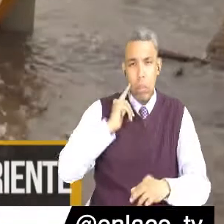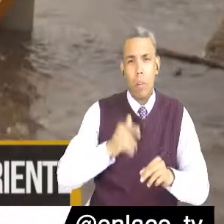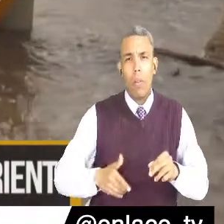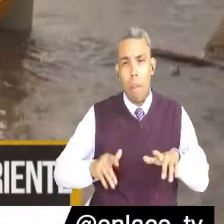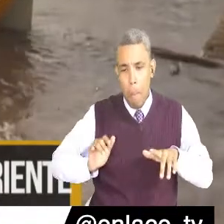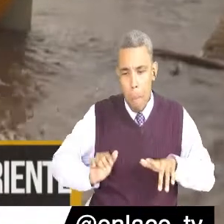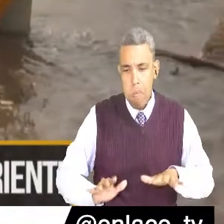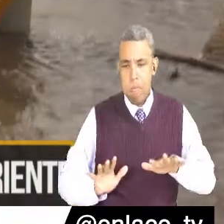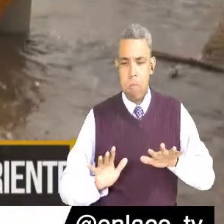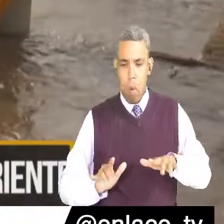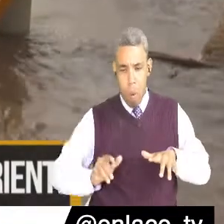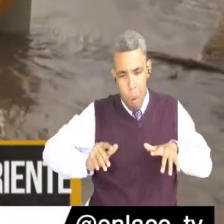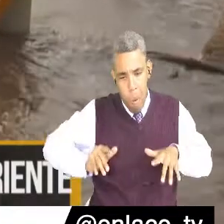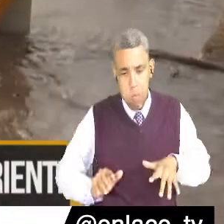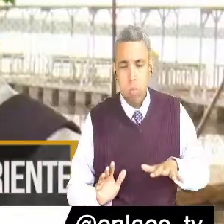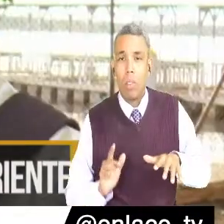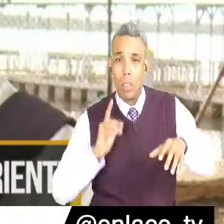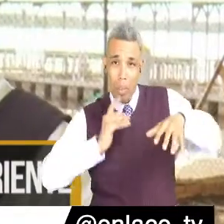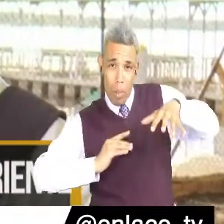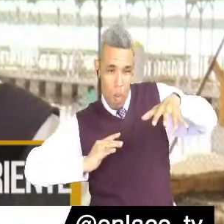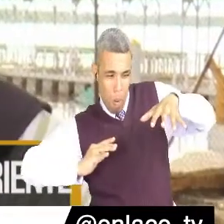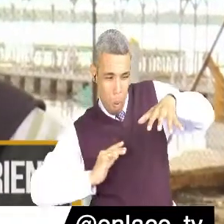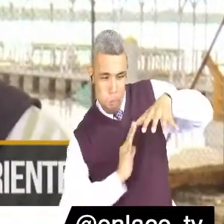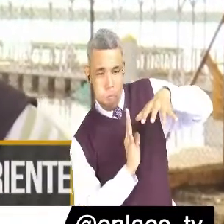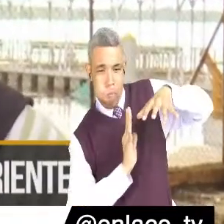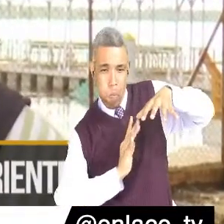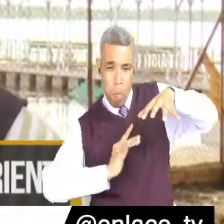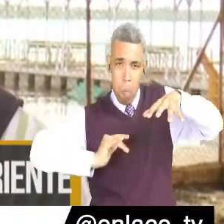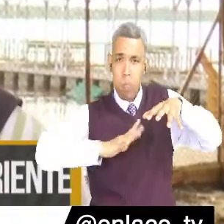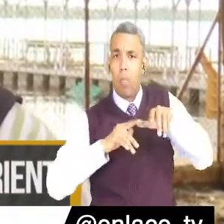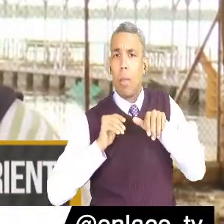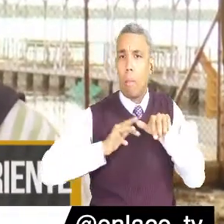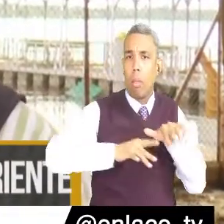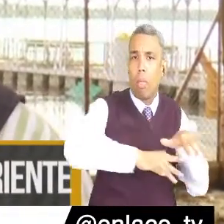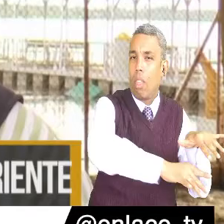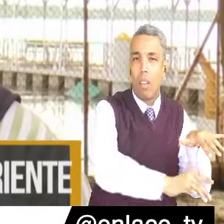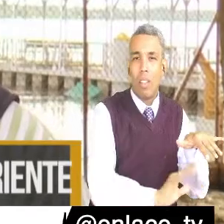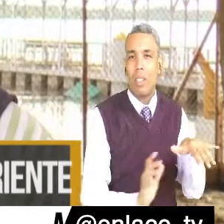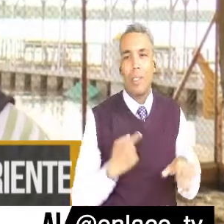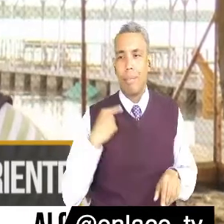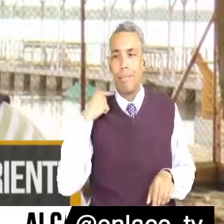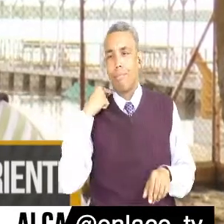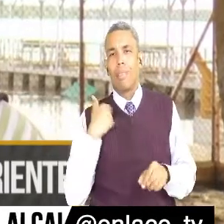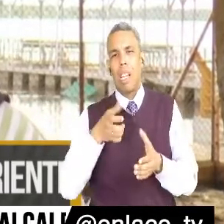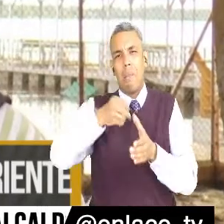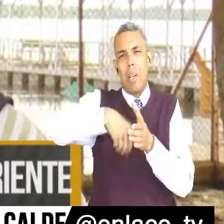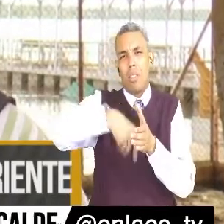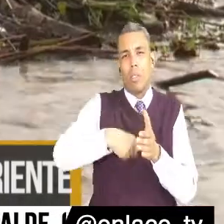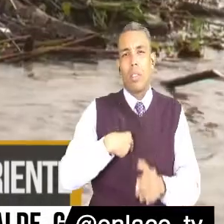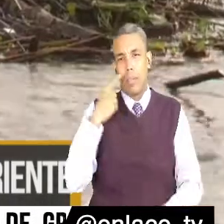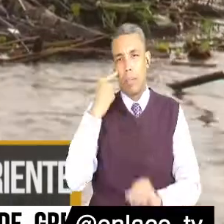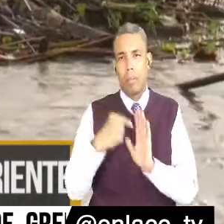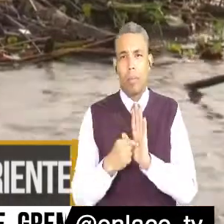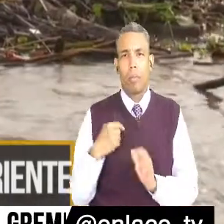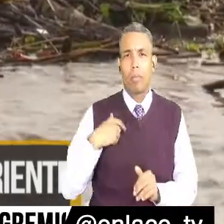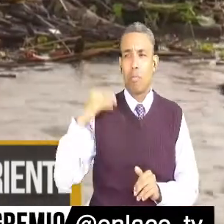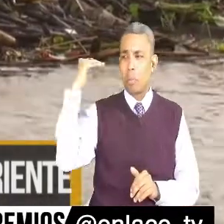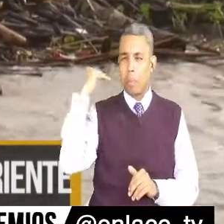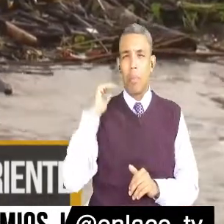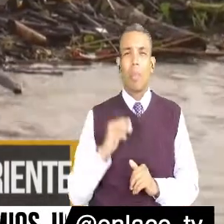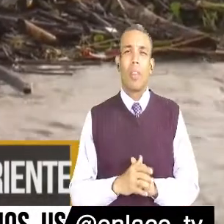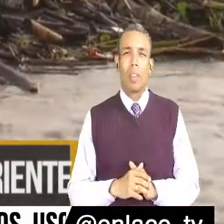fue construida en la terminal fluvial. Malo, malo por la parte de contaminación. El sábado tuvimos una vaca ahí